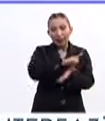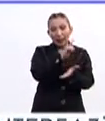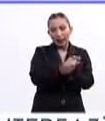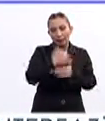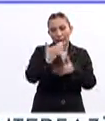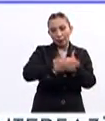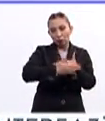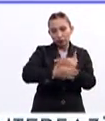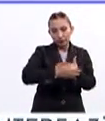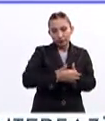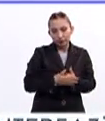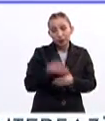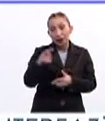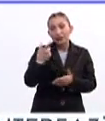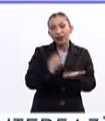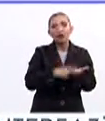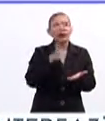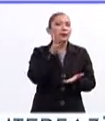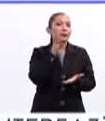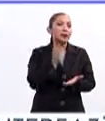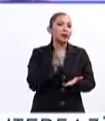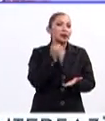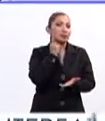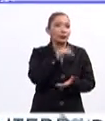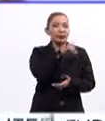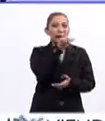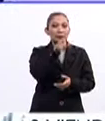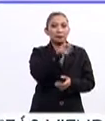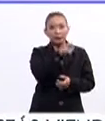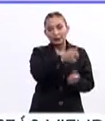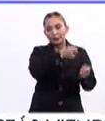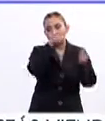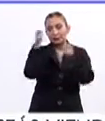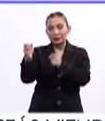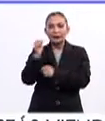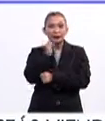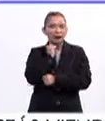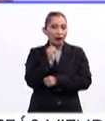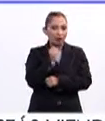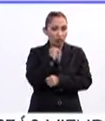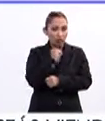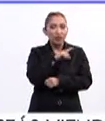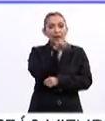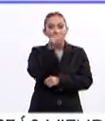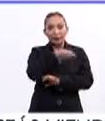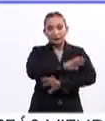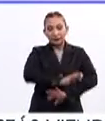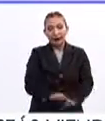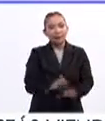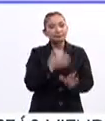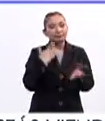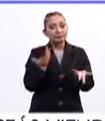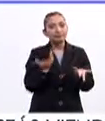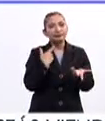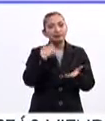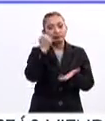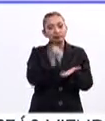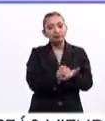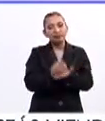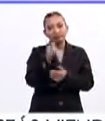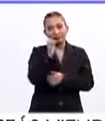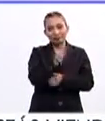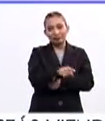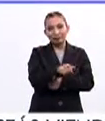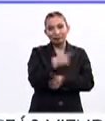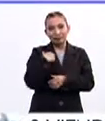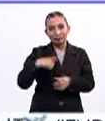esta reforma en el Congreso de la Cámara de Diputados en primera instancia, después en el Senado, después estarán teniéndose que aprobar por parte